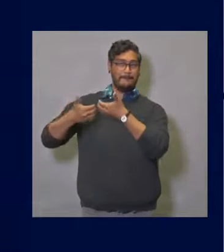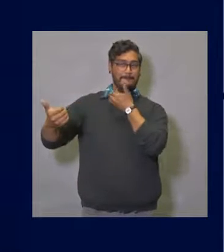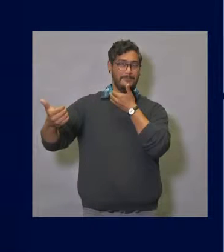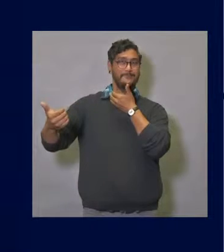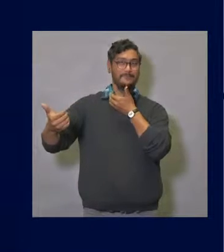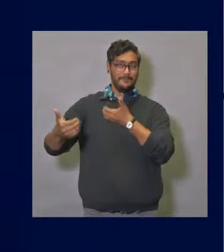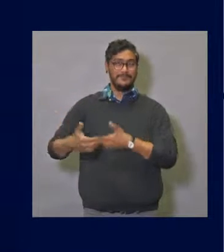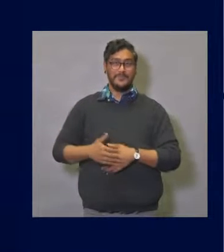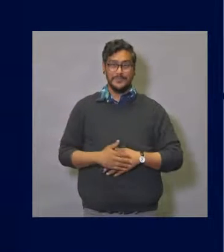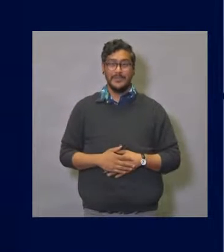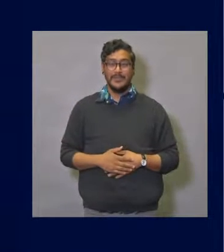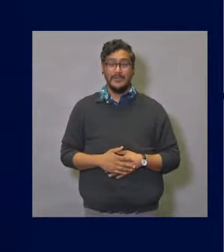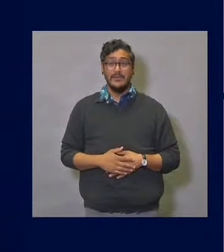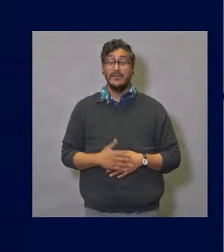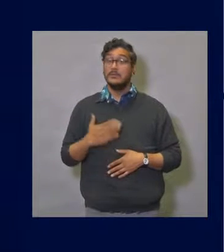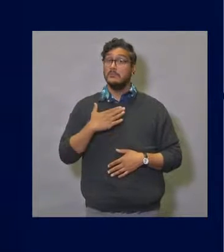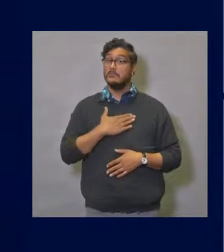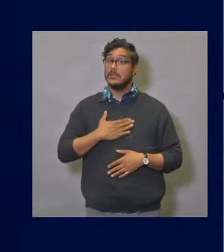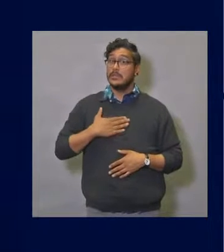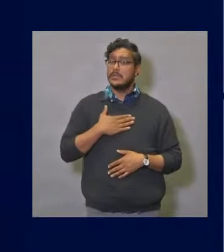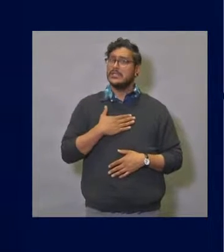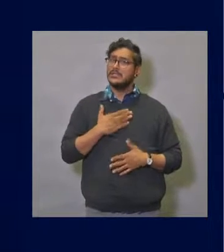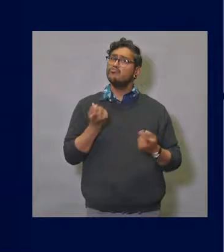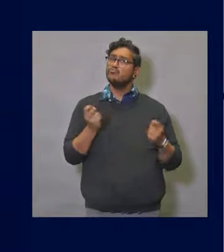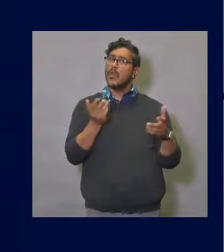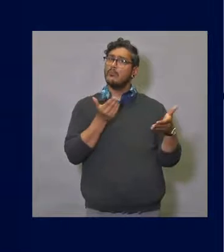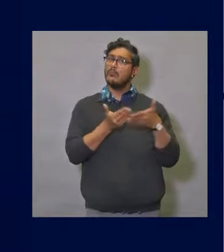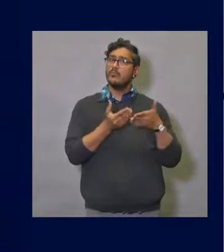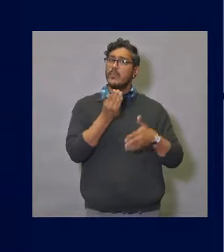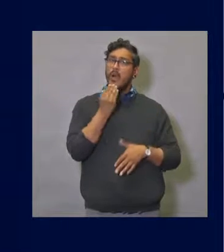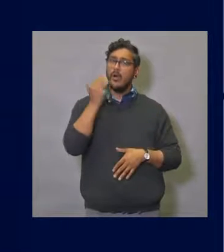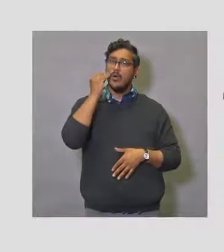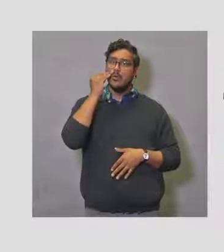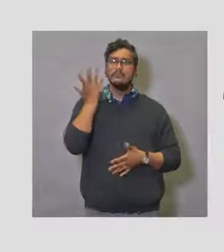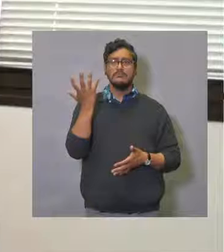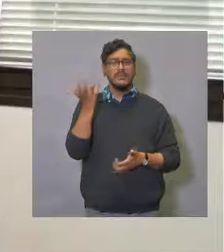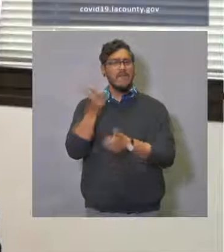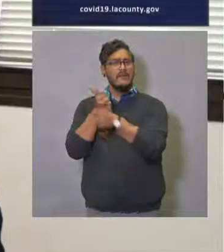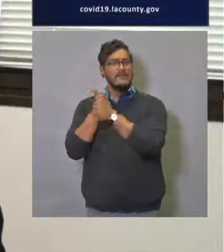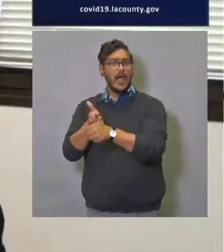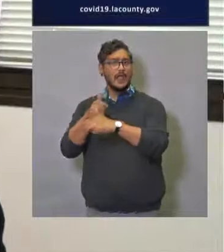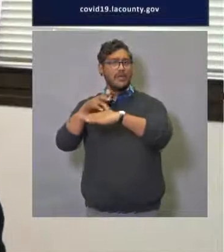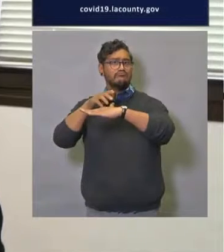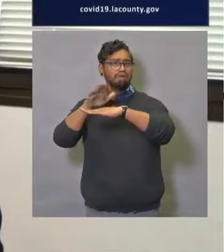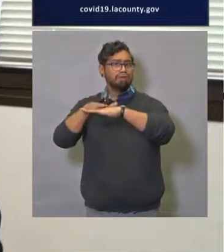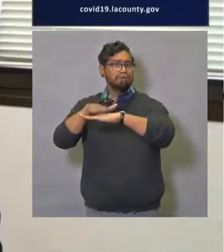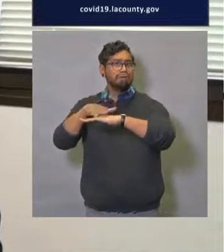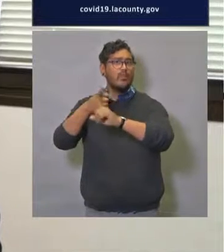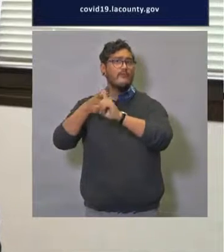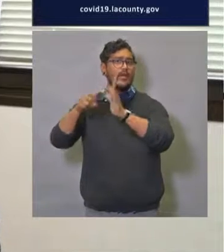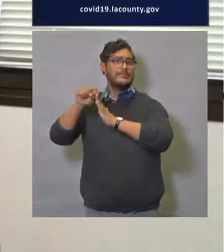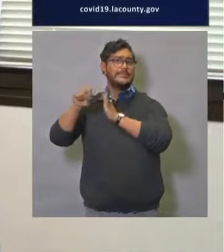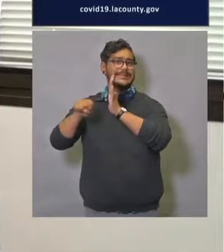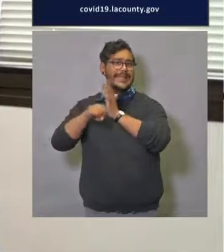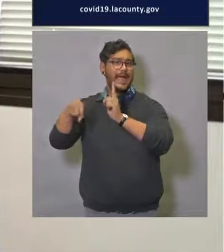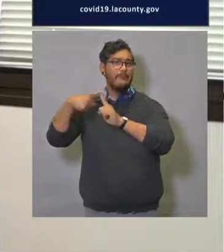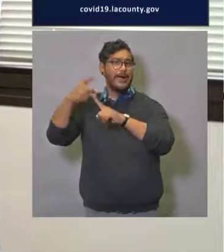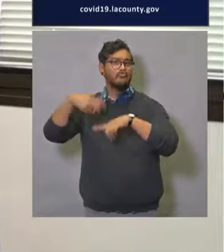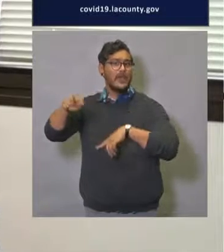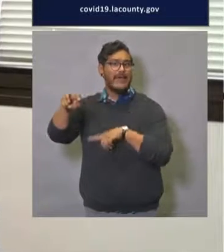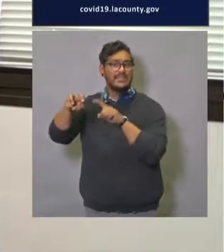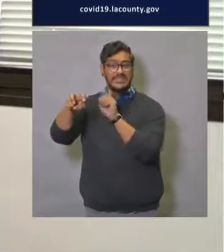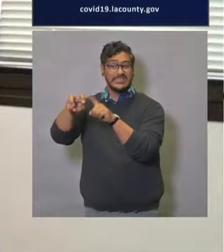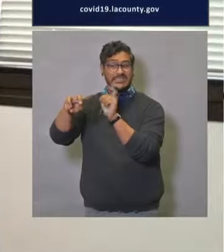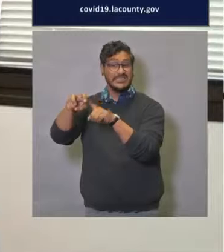Por favor, permanezca cerca de su casa y cumpla con la advertencia de viaje del estado que recomienda no